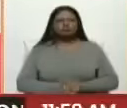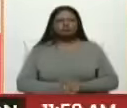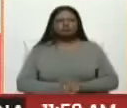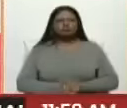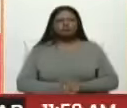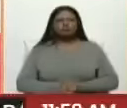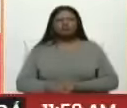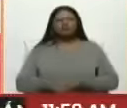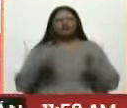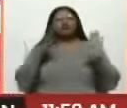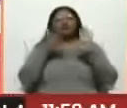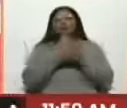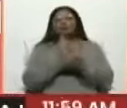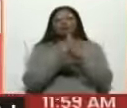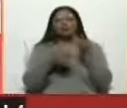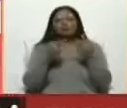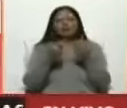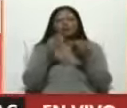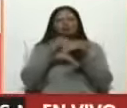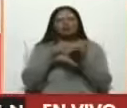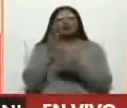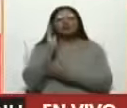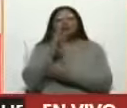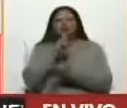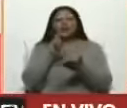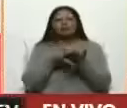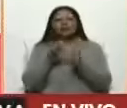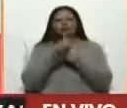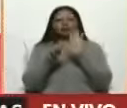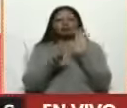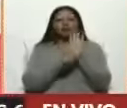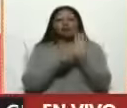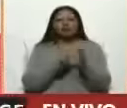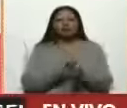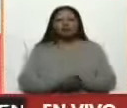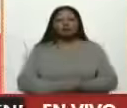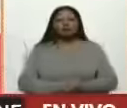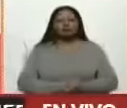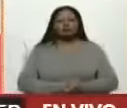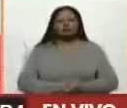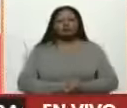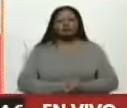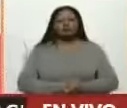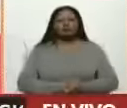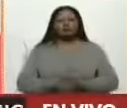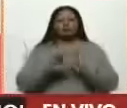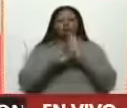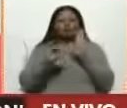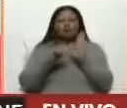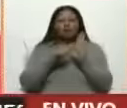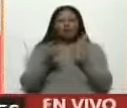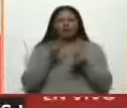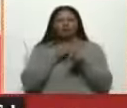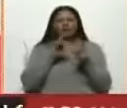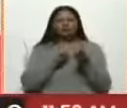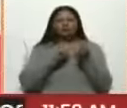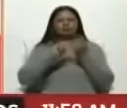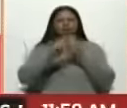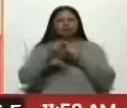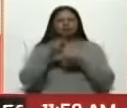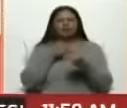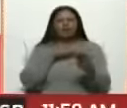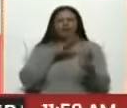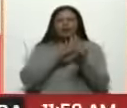¿Y qué ocurrió apenas se instaló la Asamblea Nacional Constituyente? De la violencia pasamos a